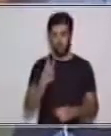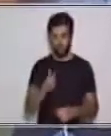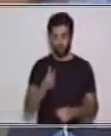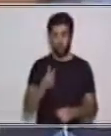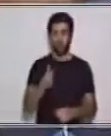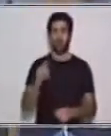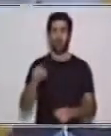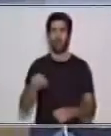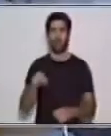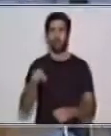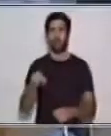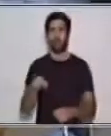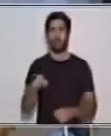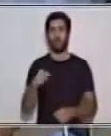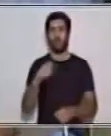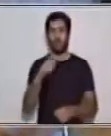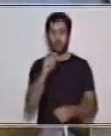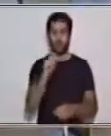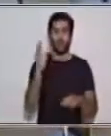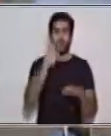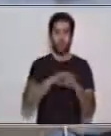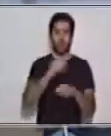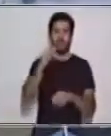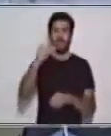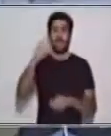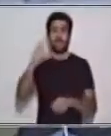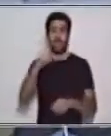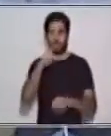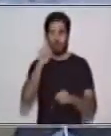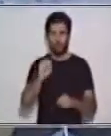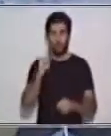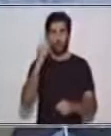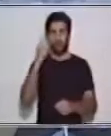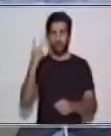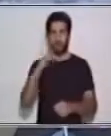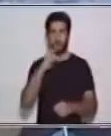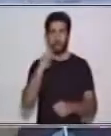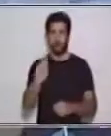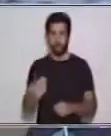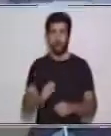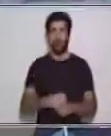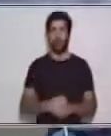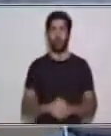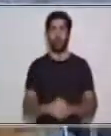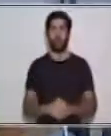2, lo voy a escribir más grande para que tú lo observes.